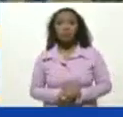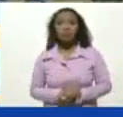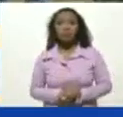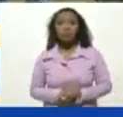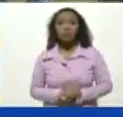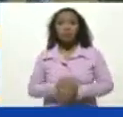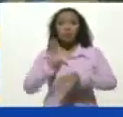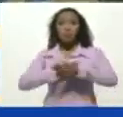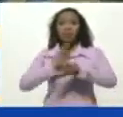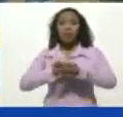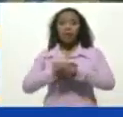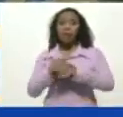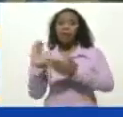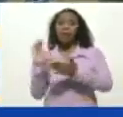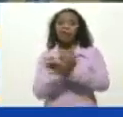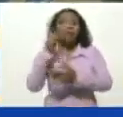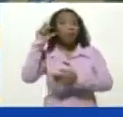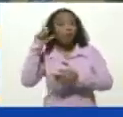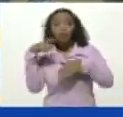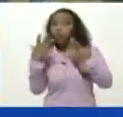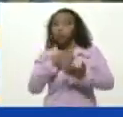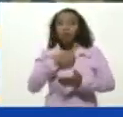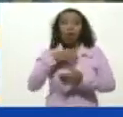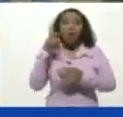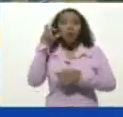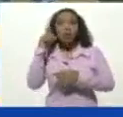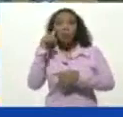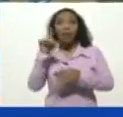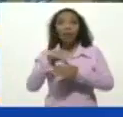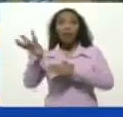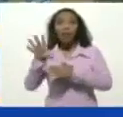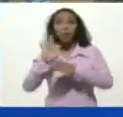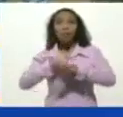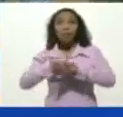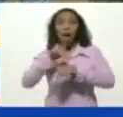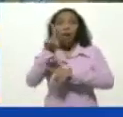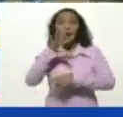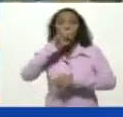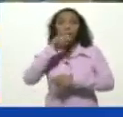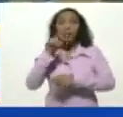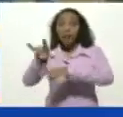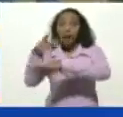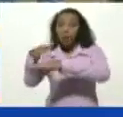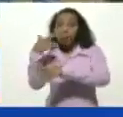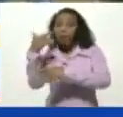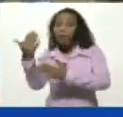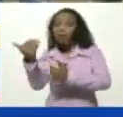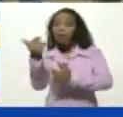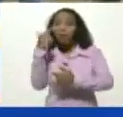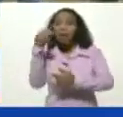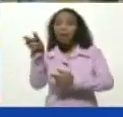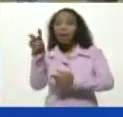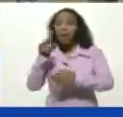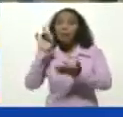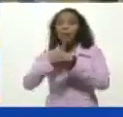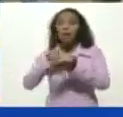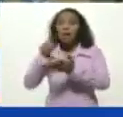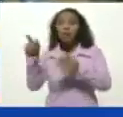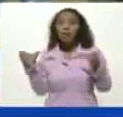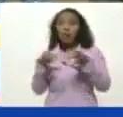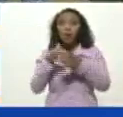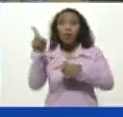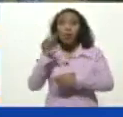Pasa que me quitan el sonido aquí, no puedo escuchar. Mira, déjalo pasar. En todos lados hay un perro, mira. Mira, a ver, viene a participar en su